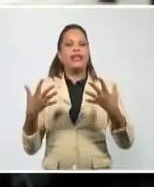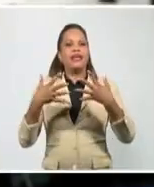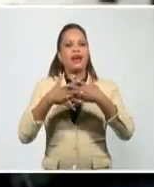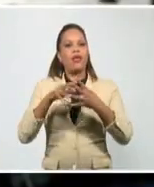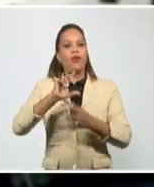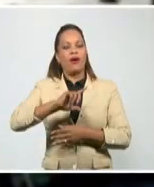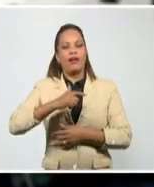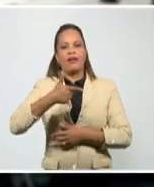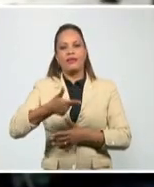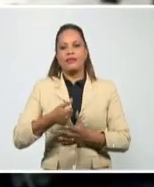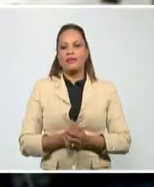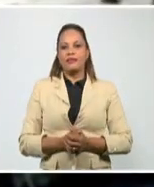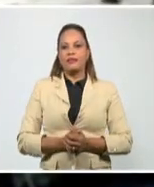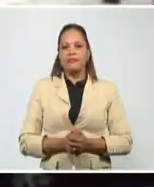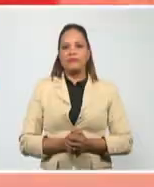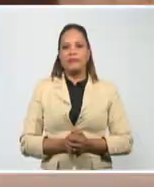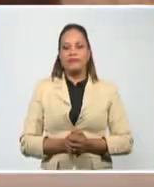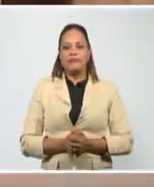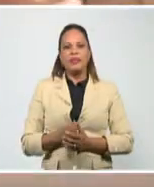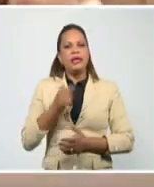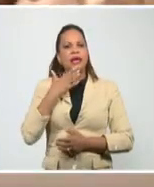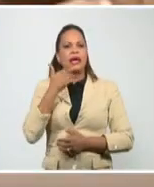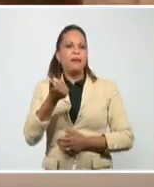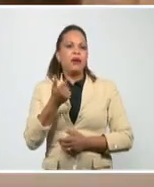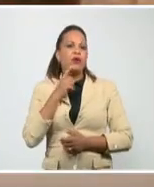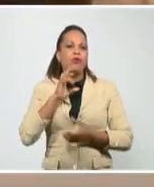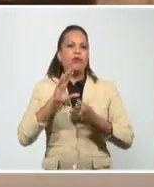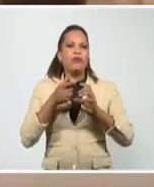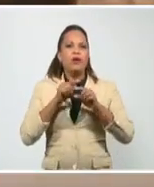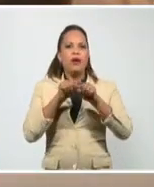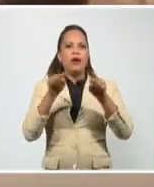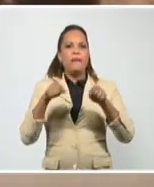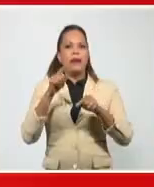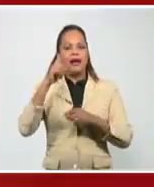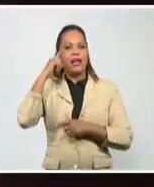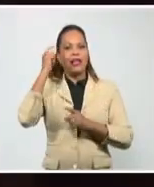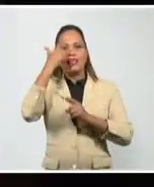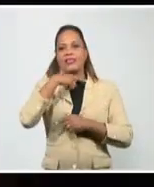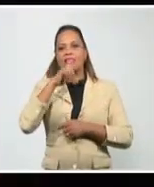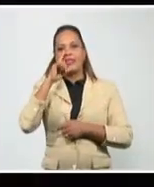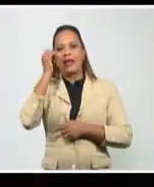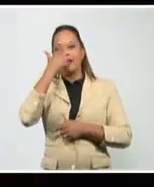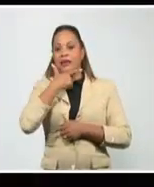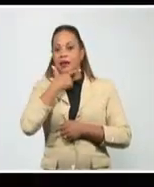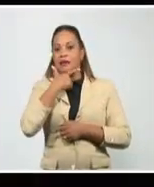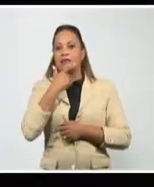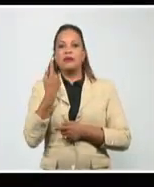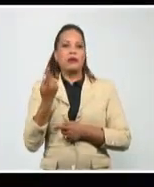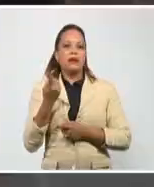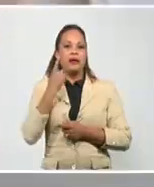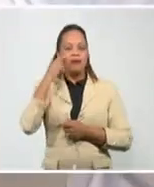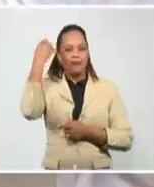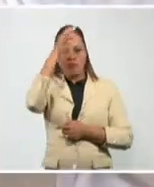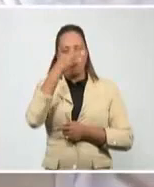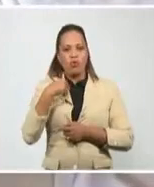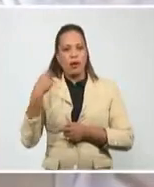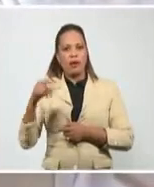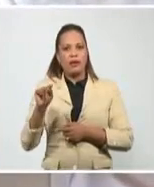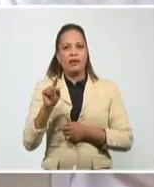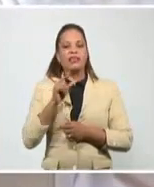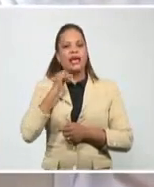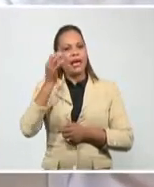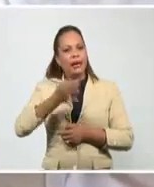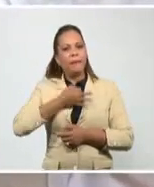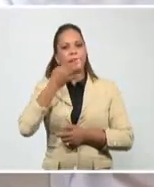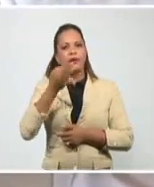arte. ¿Qué mejor performance para Tania Bruguera que una escena llena de jóvenes? Así habló la